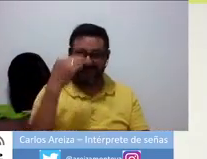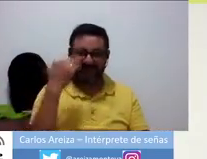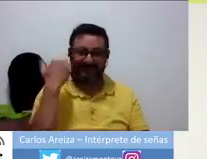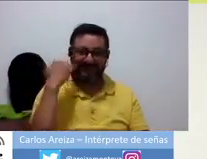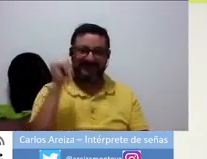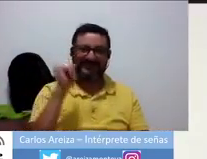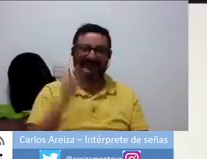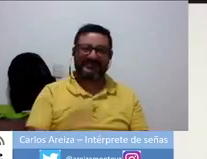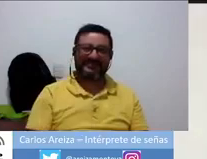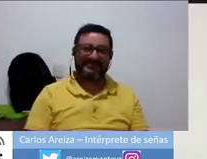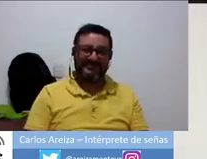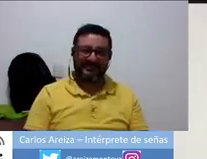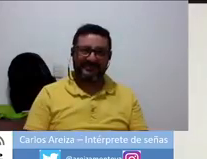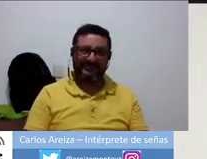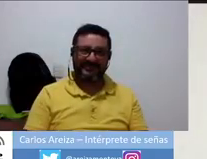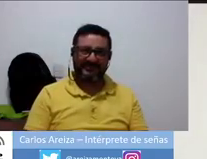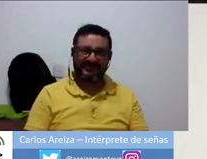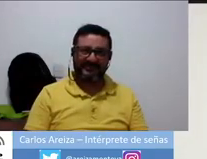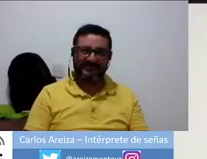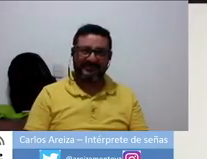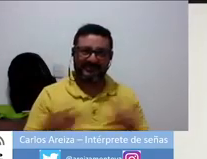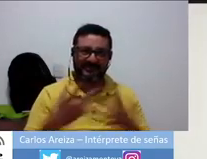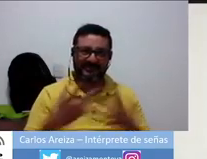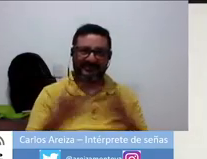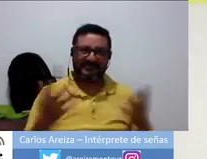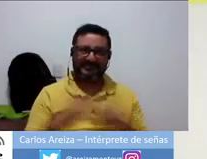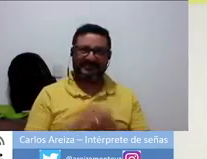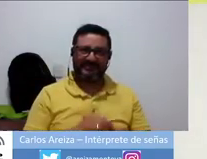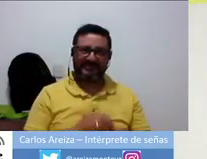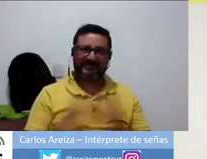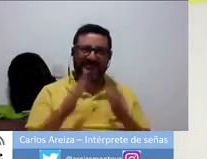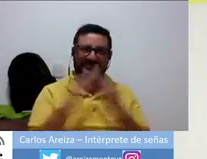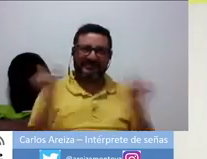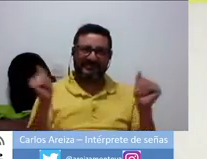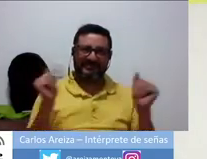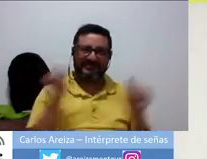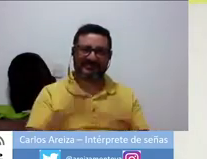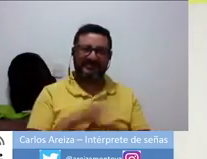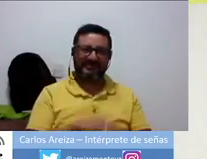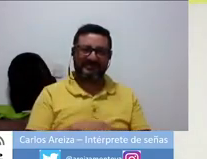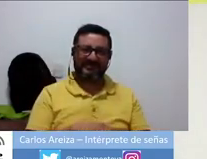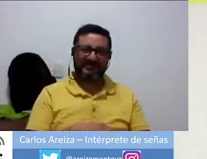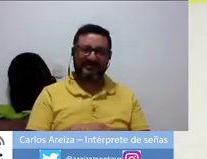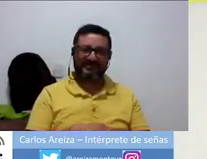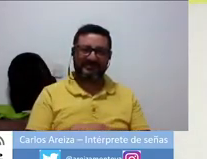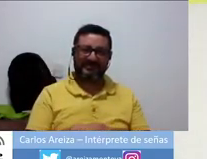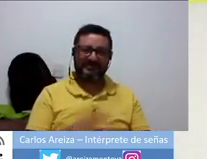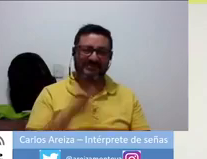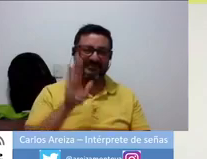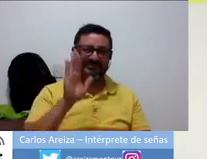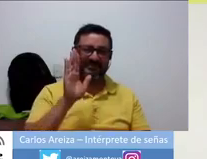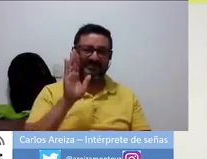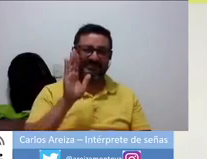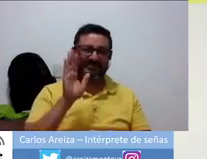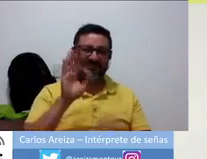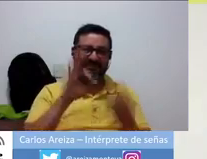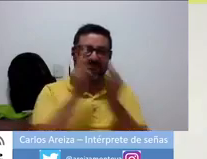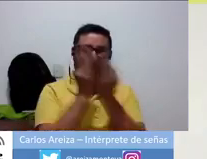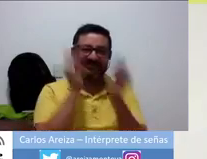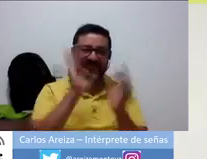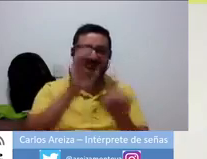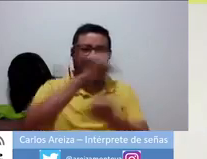cosas así. Pero afortunadamente no pasó ni amenazas, ni ninguna persona de mi familia se vio involucrada, porque sabemos la sociedad en la que